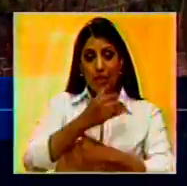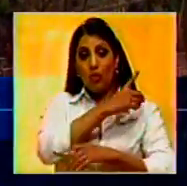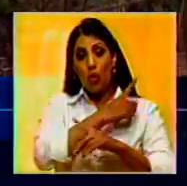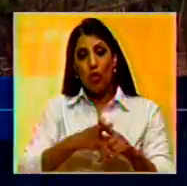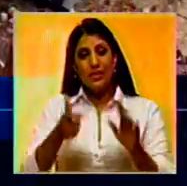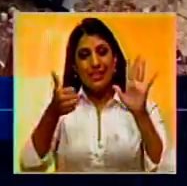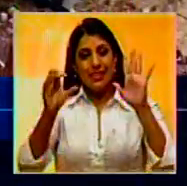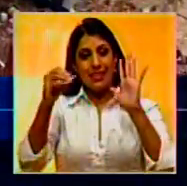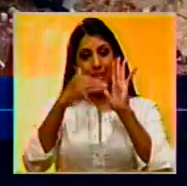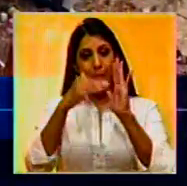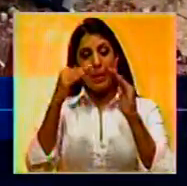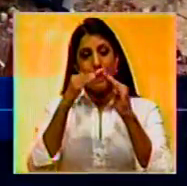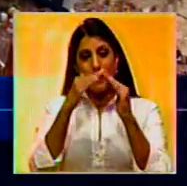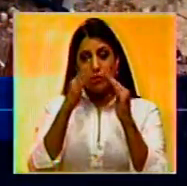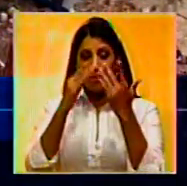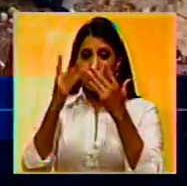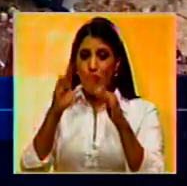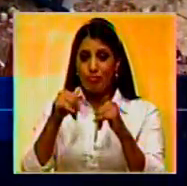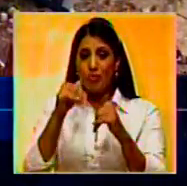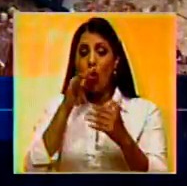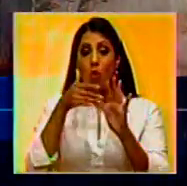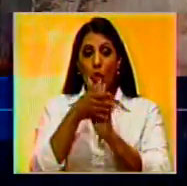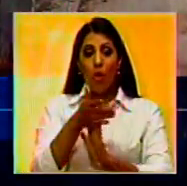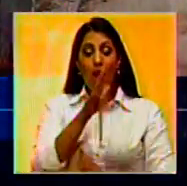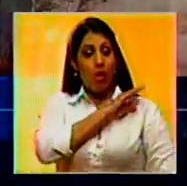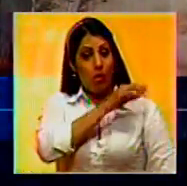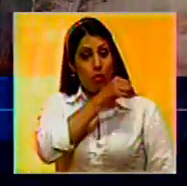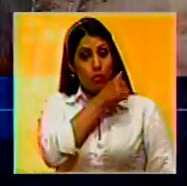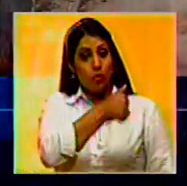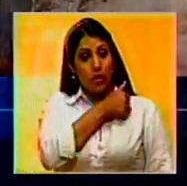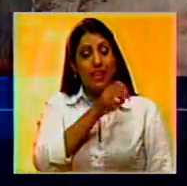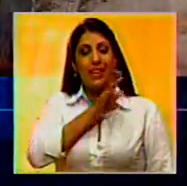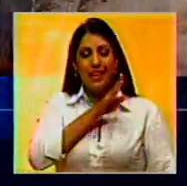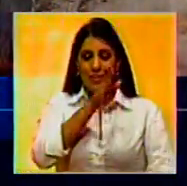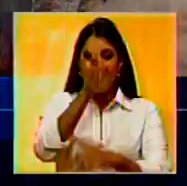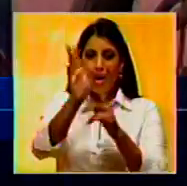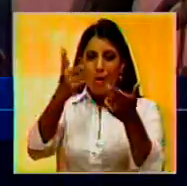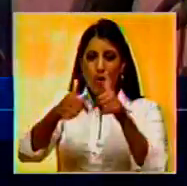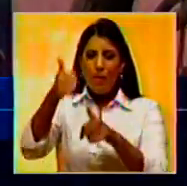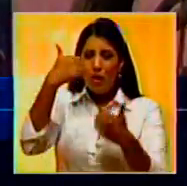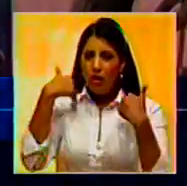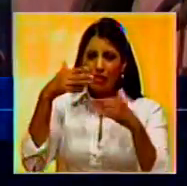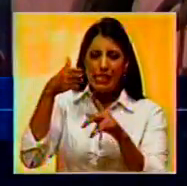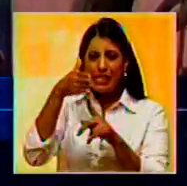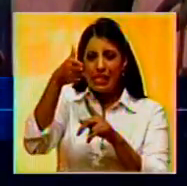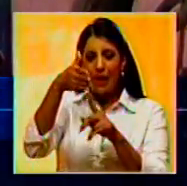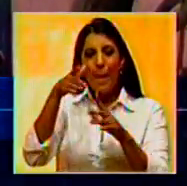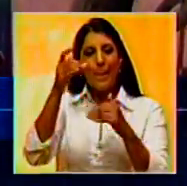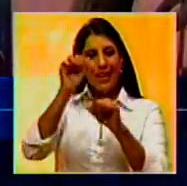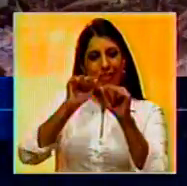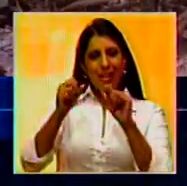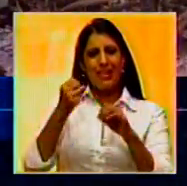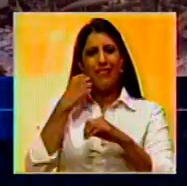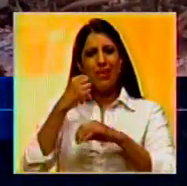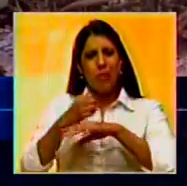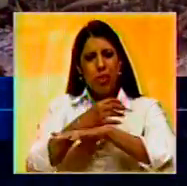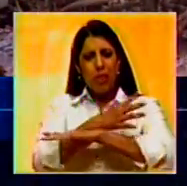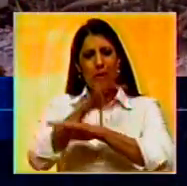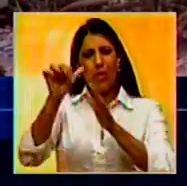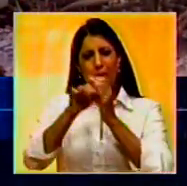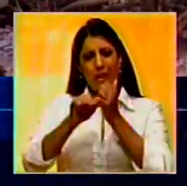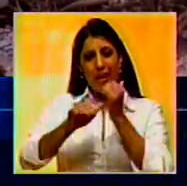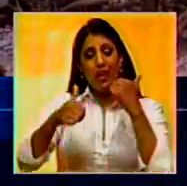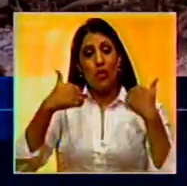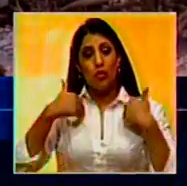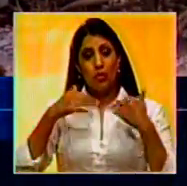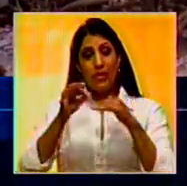de 60,000 personas en albergues la prioridad de las autoridades es llegar a las zonas más afectadas para evitar un brote de cólera epidemia